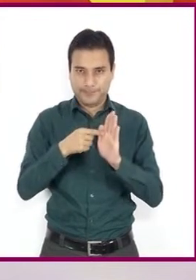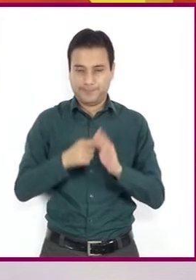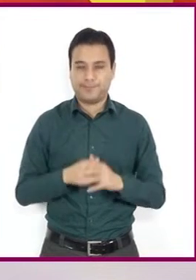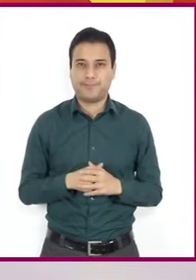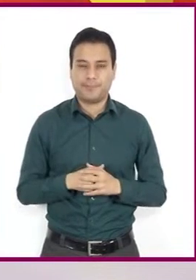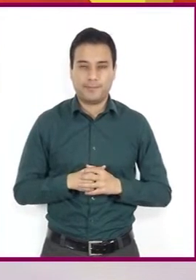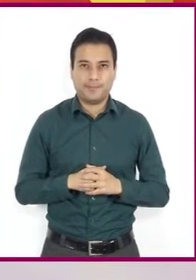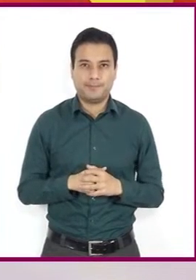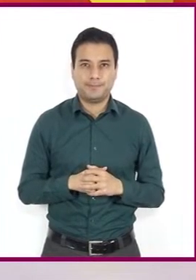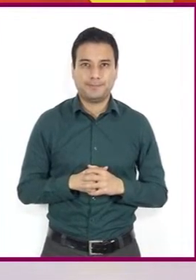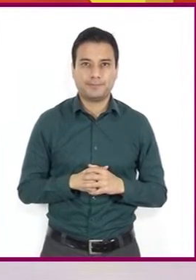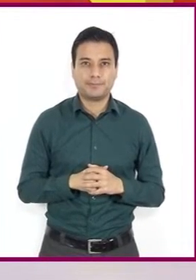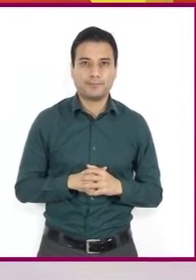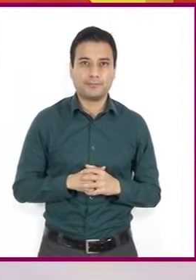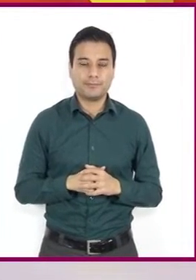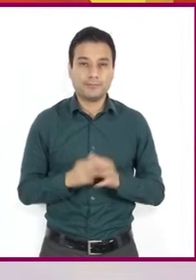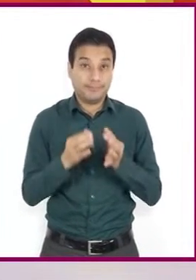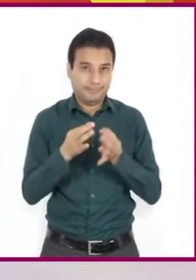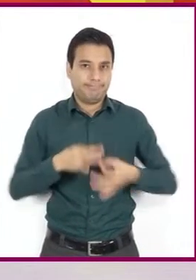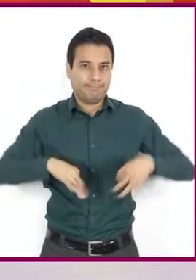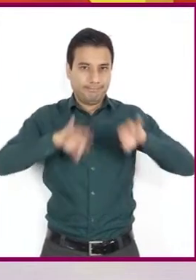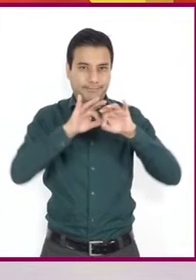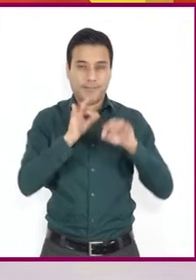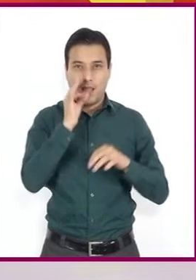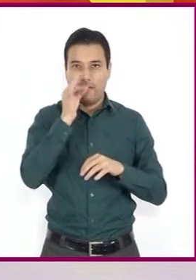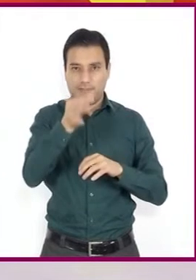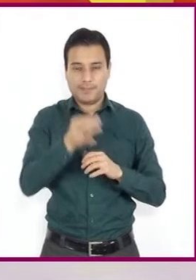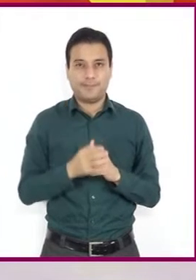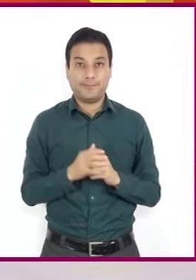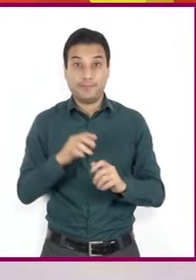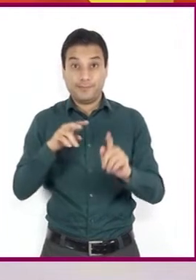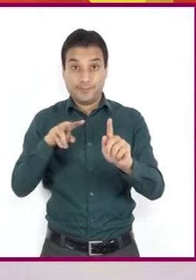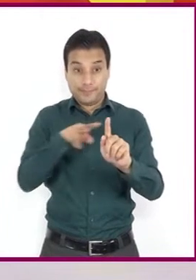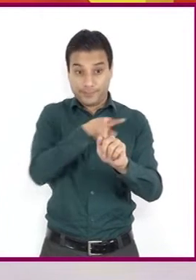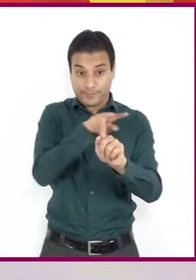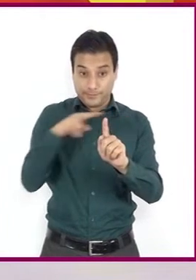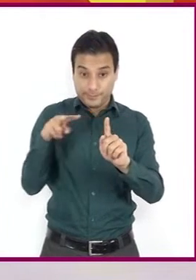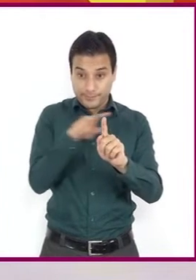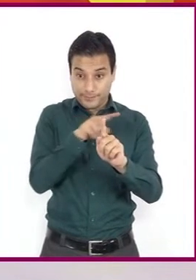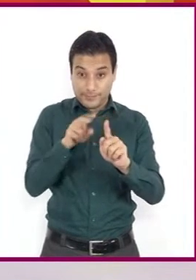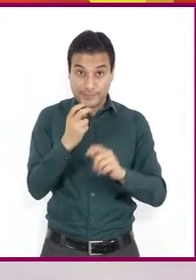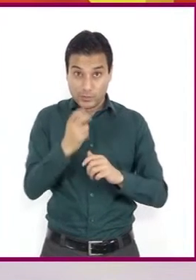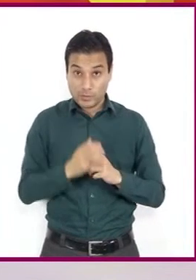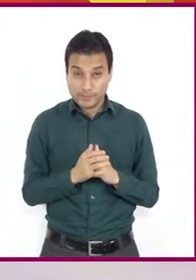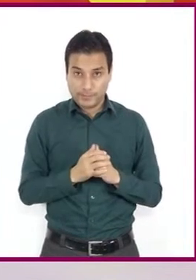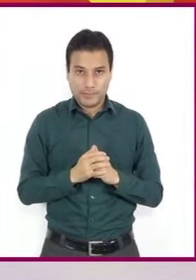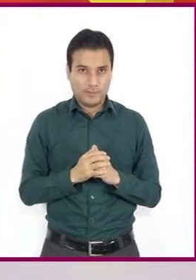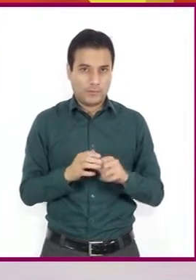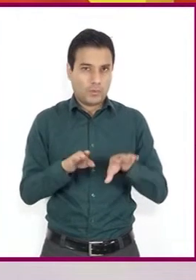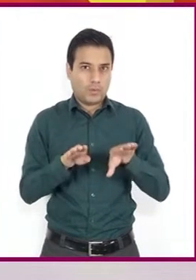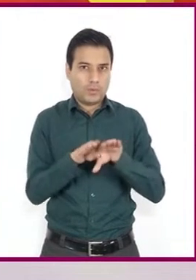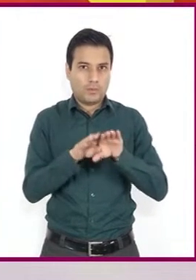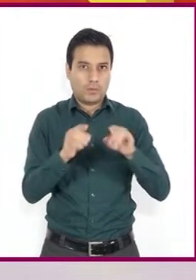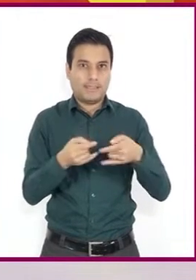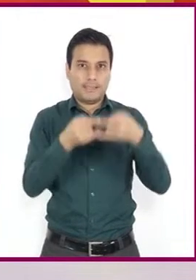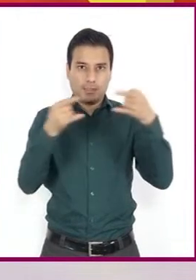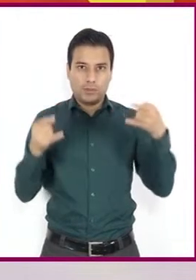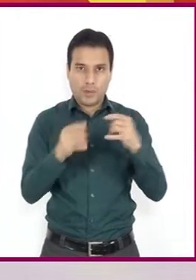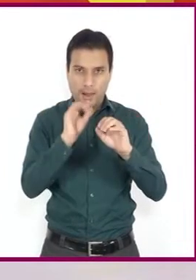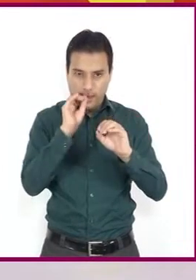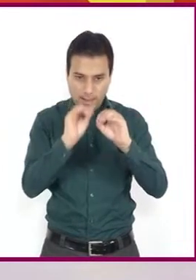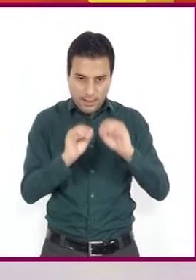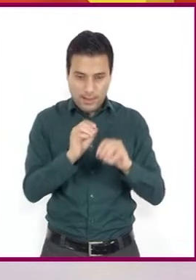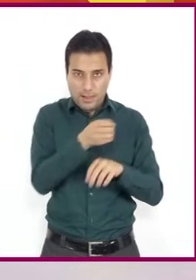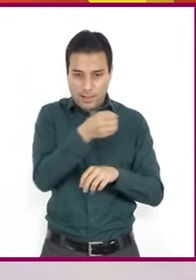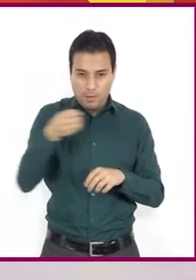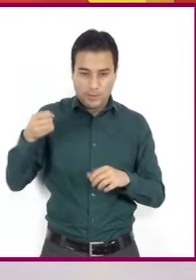narrativa. Es importante saber que el ángulo de observación que decide el autor le da forma al texto y determina